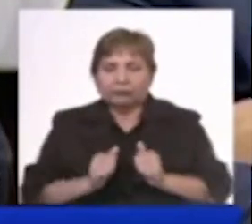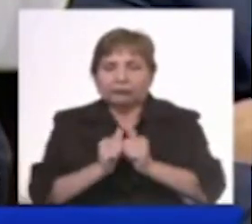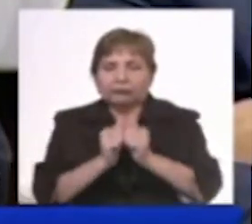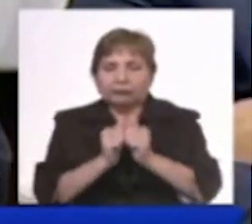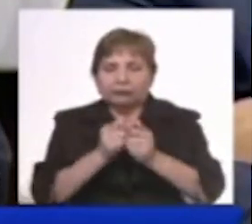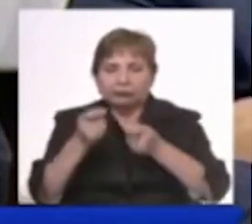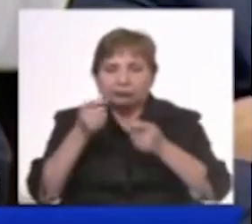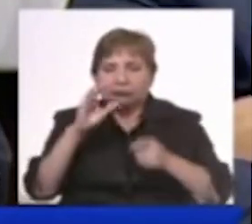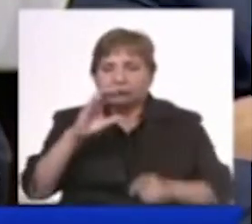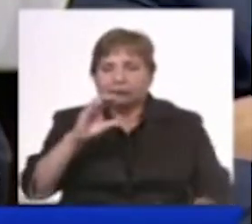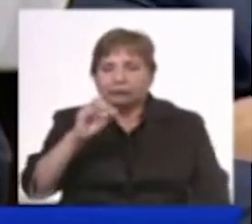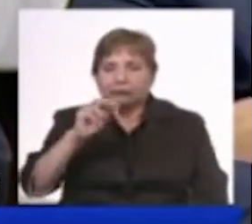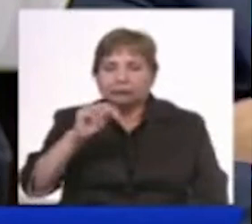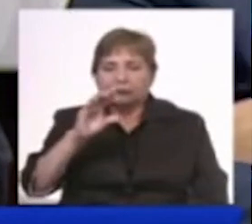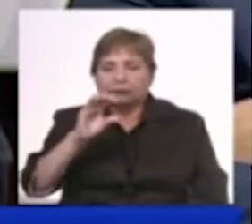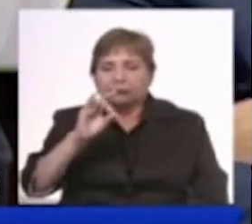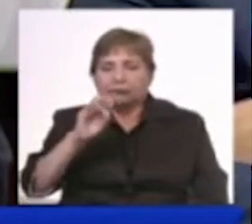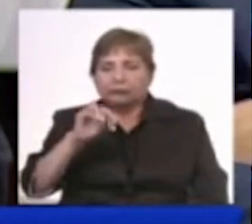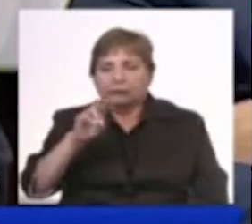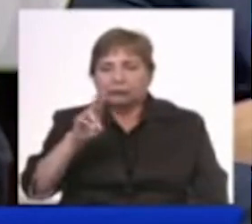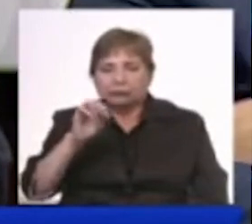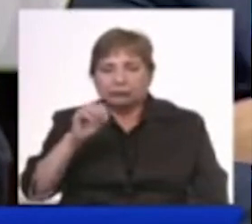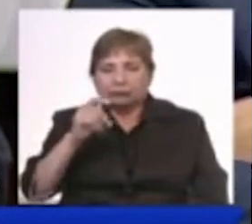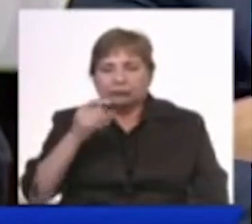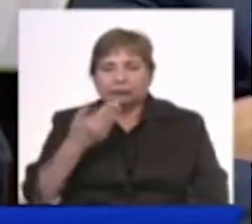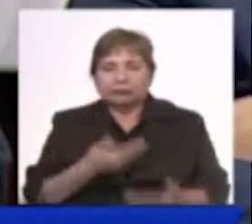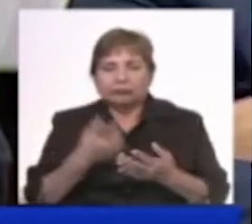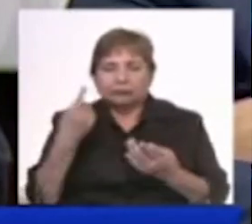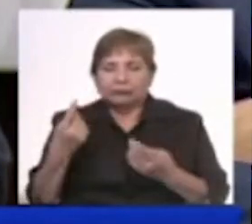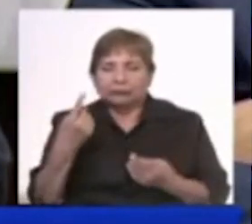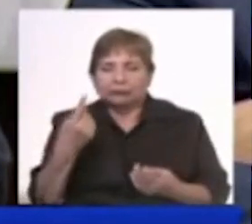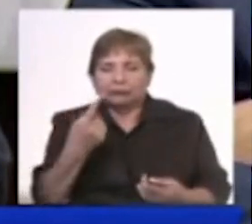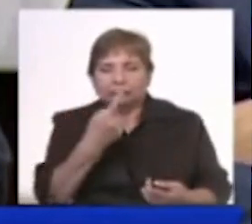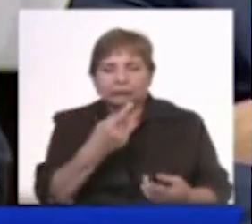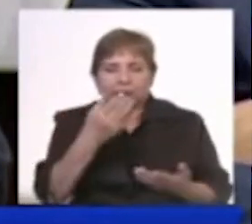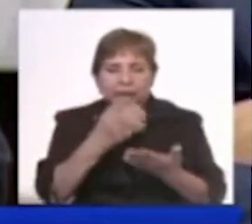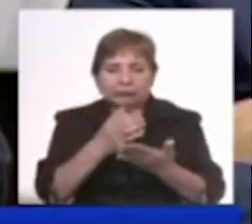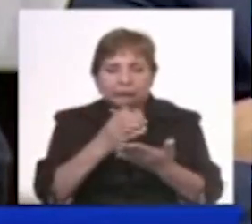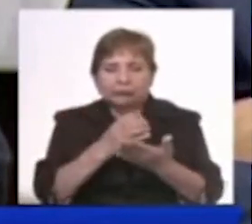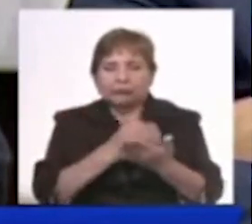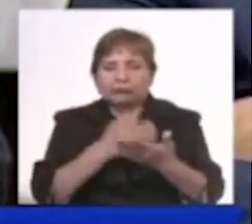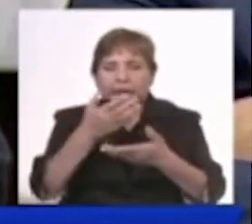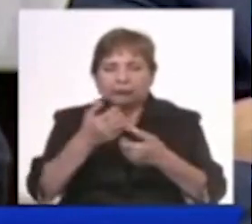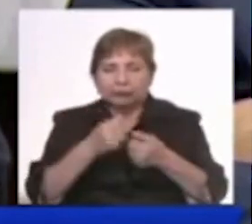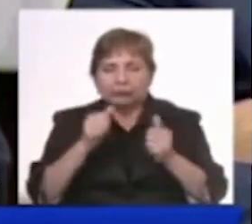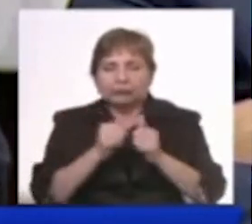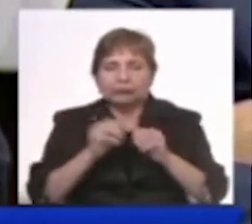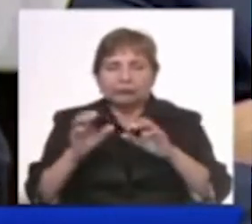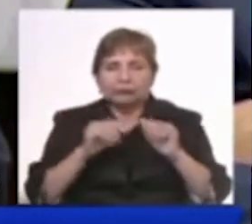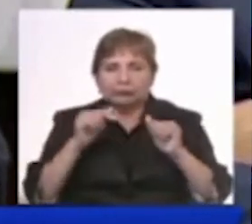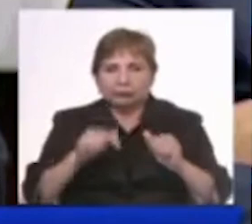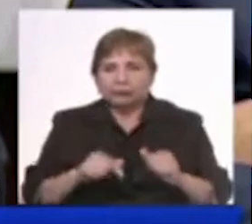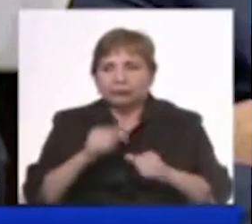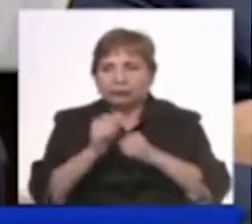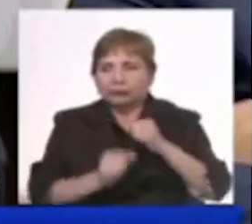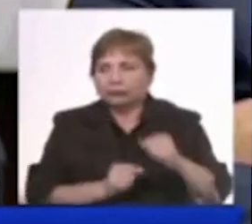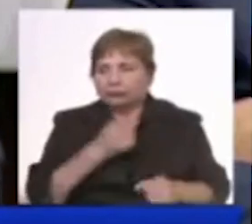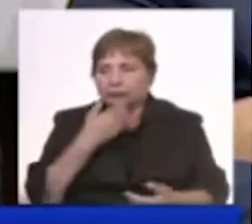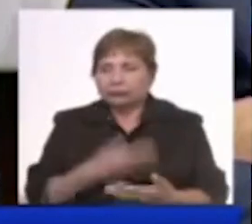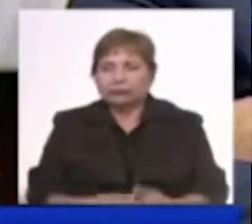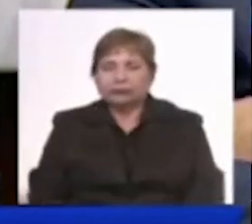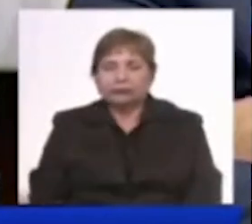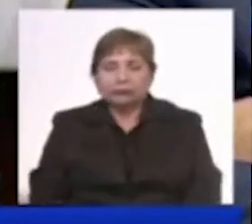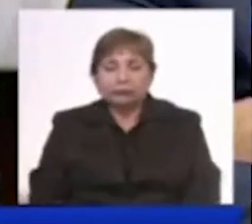el control concurrente en cada una de las contrataciones y adquisiciones que venimos realizando en el presente año.